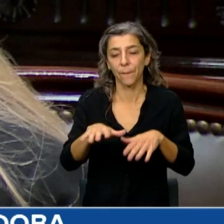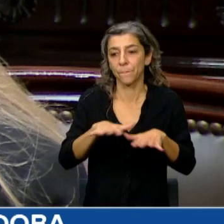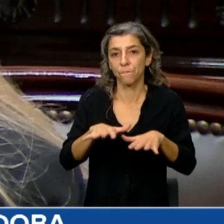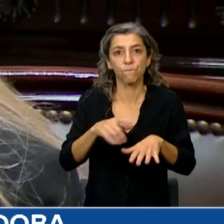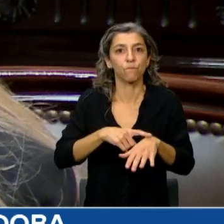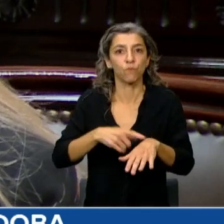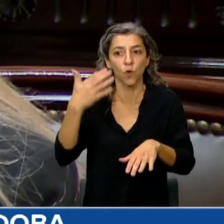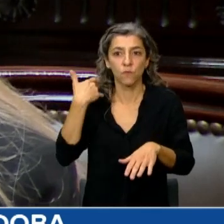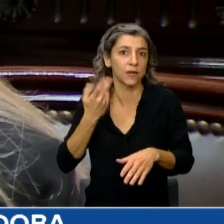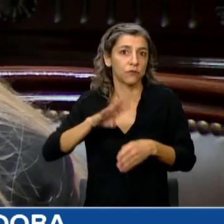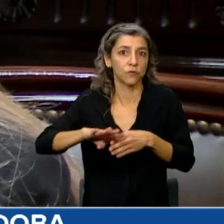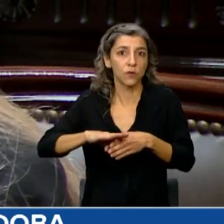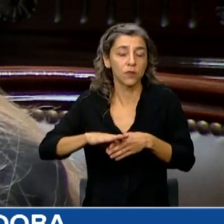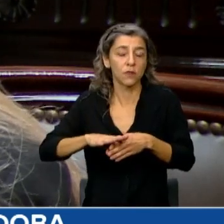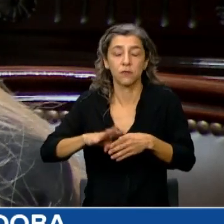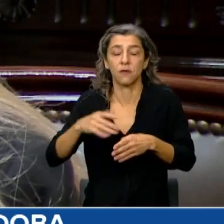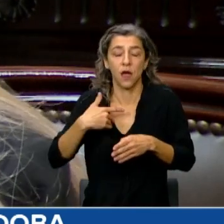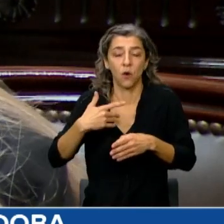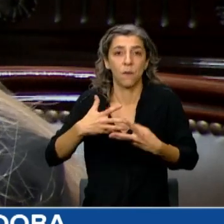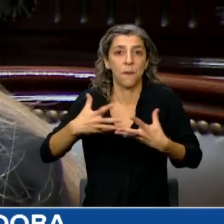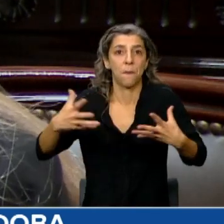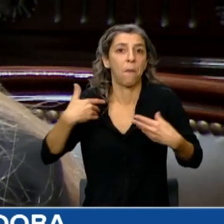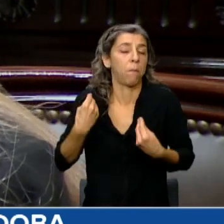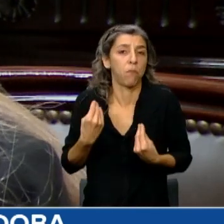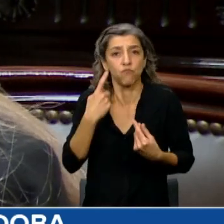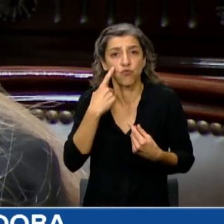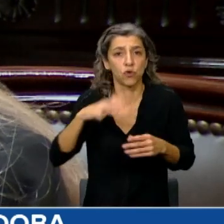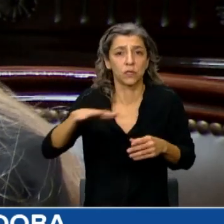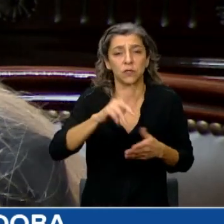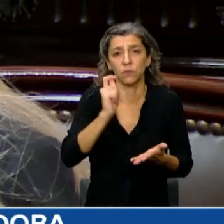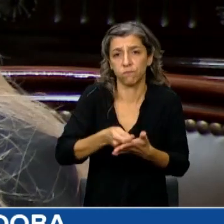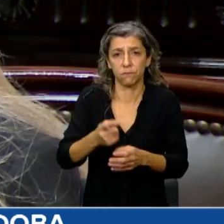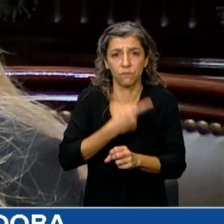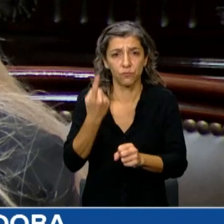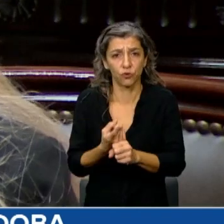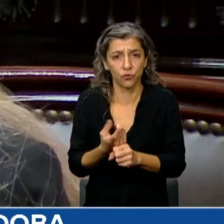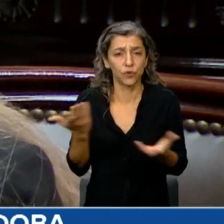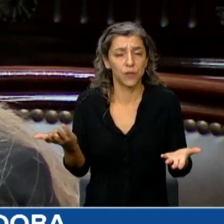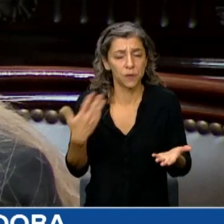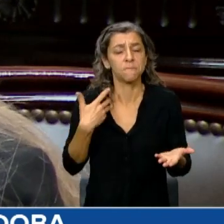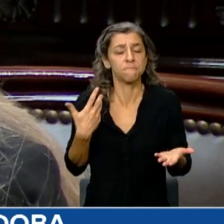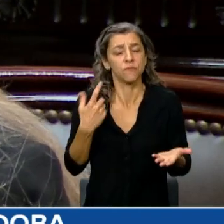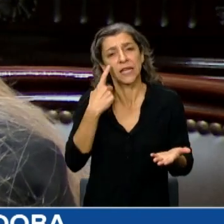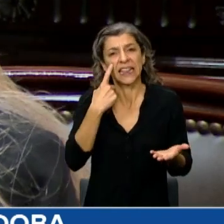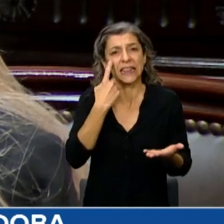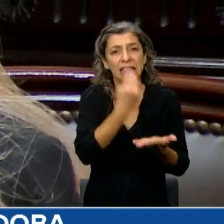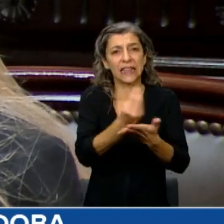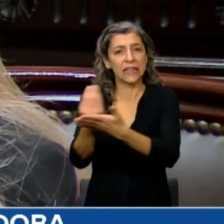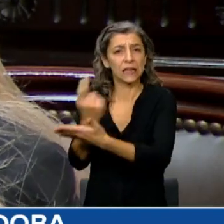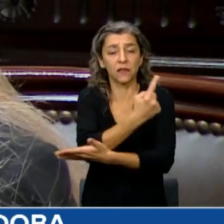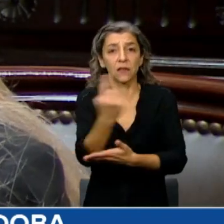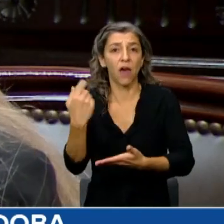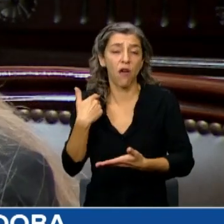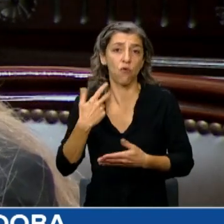e incumplimiento de pago por parte de los municipios y un peregrinar de los intendentes y de los